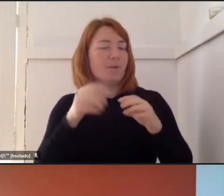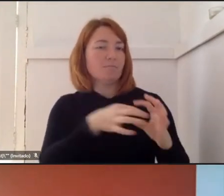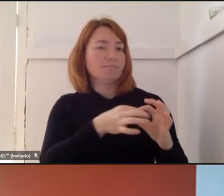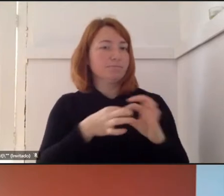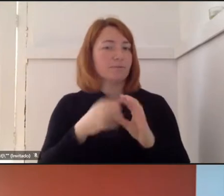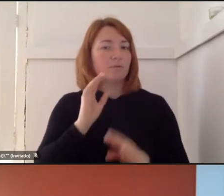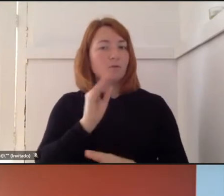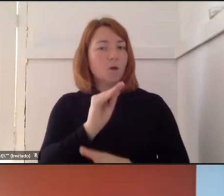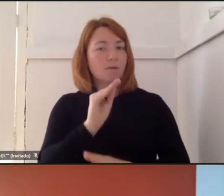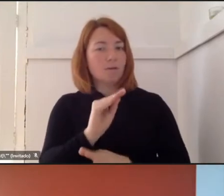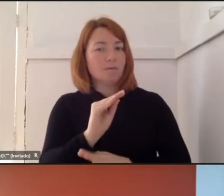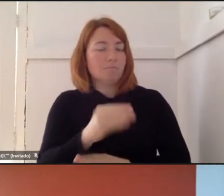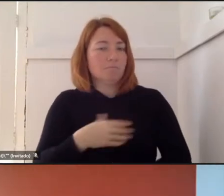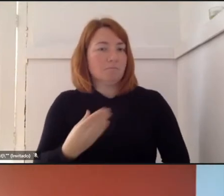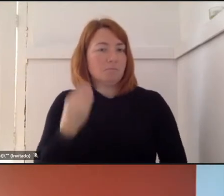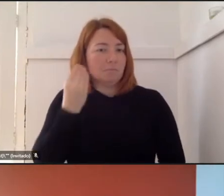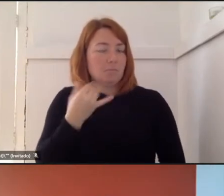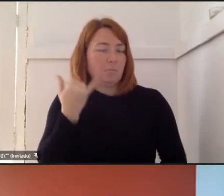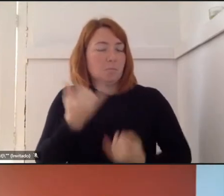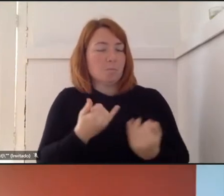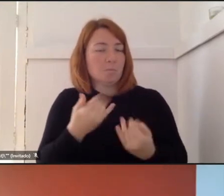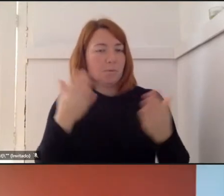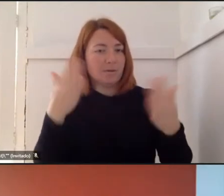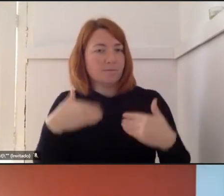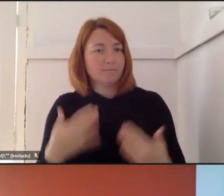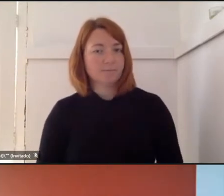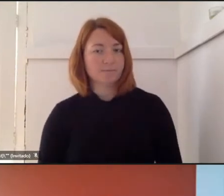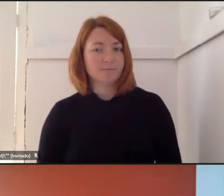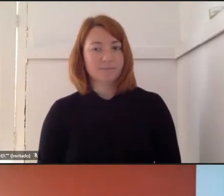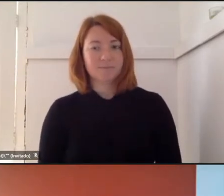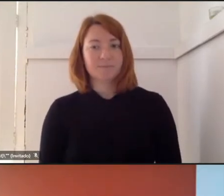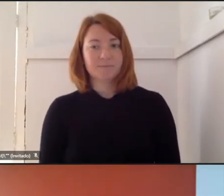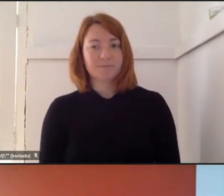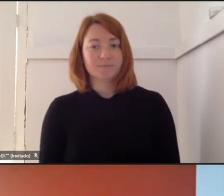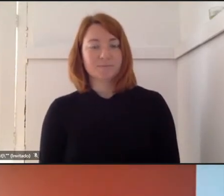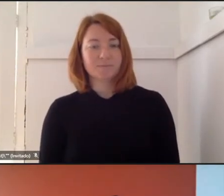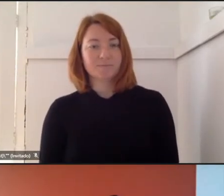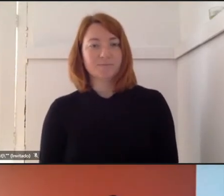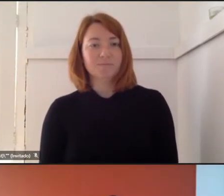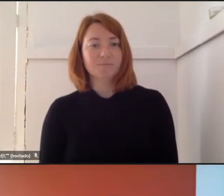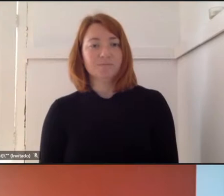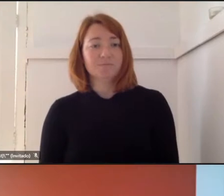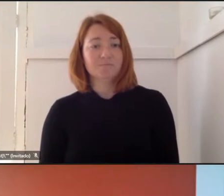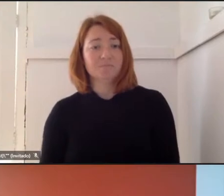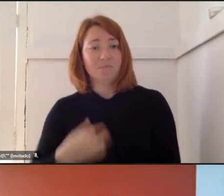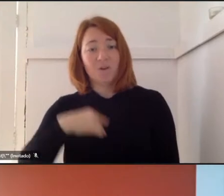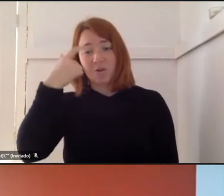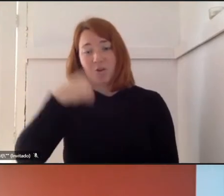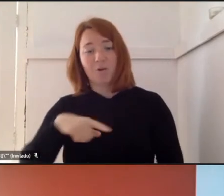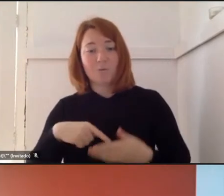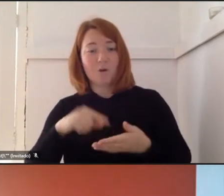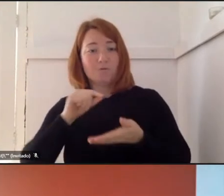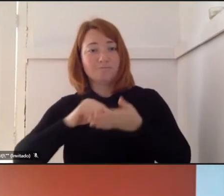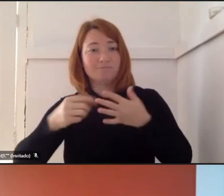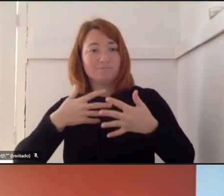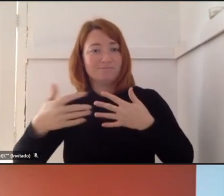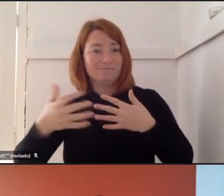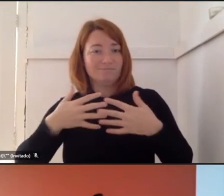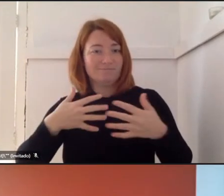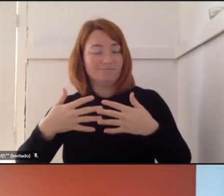tengan ningún problema. Genial. Por mi parte, desde luego, como autora, podéis